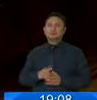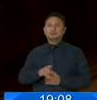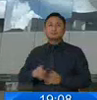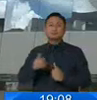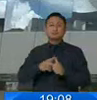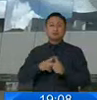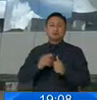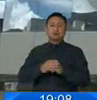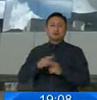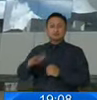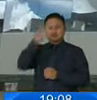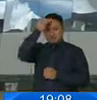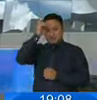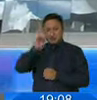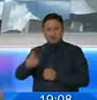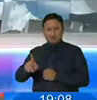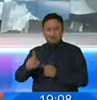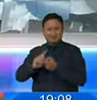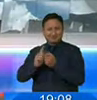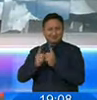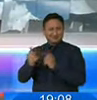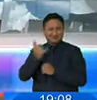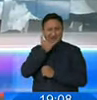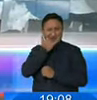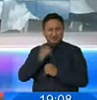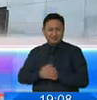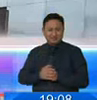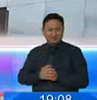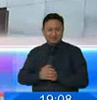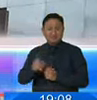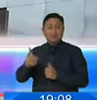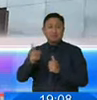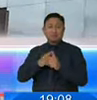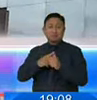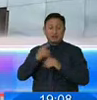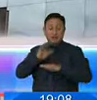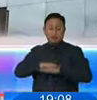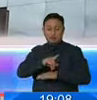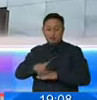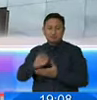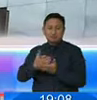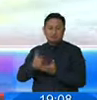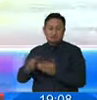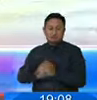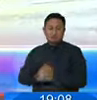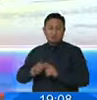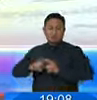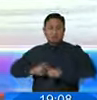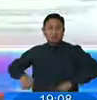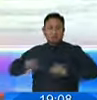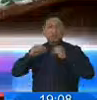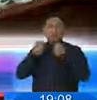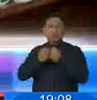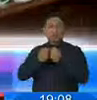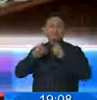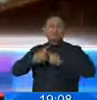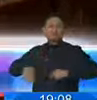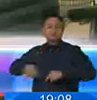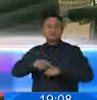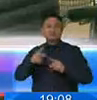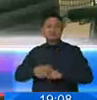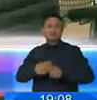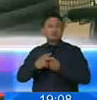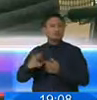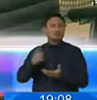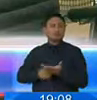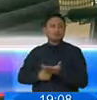fue una de las causales para la destitución de los vocales del Consejo Nacional Electoral. Sin embargo, desde muchos sectores se ha abierto el debate